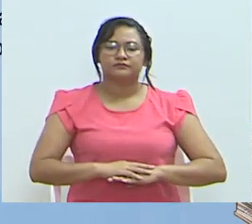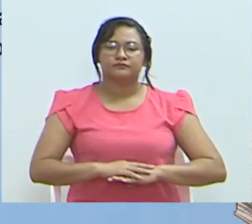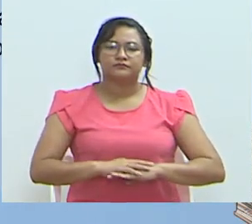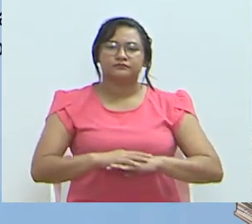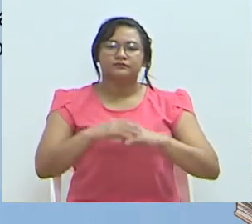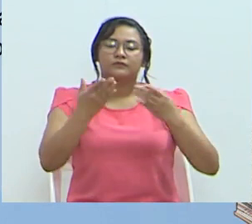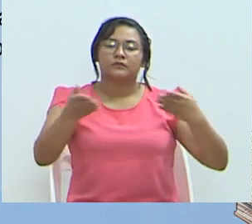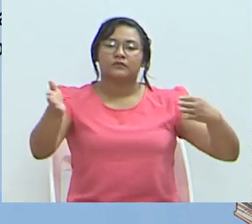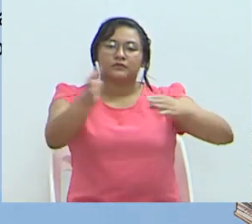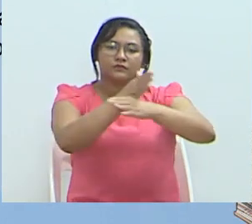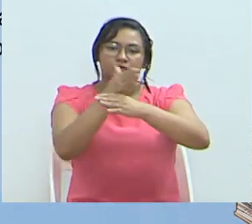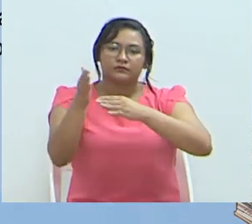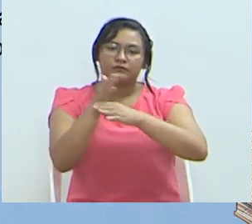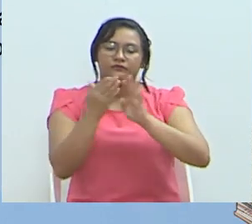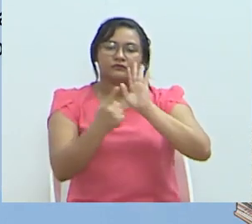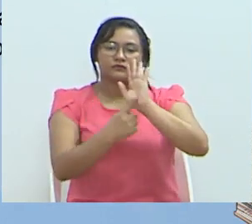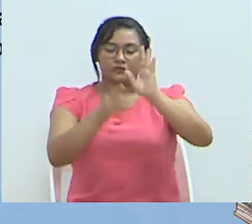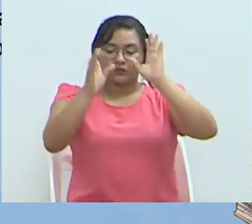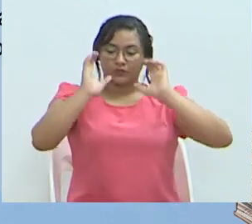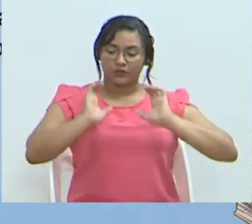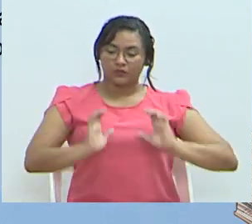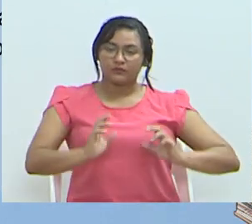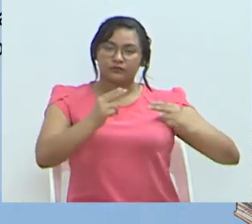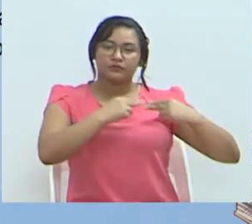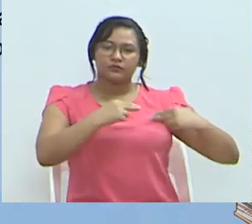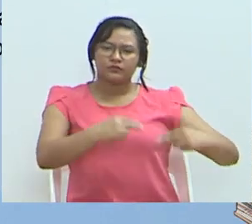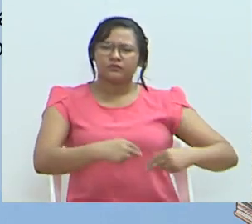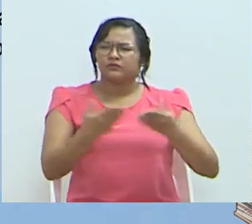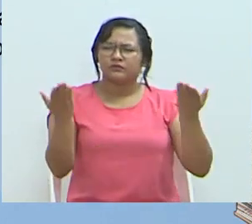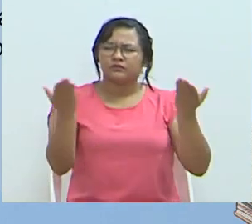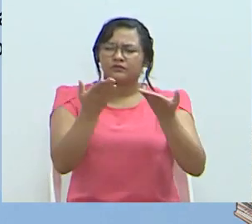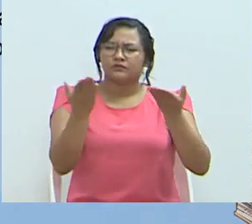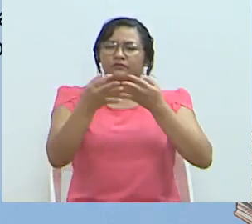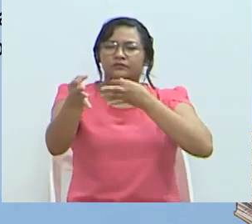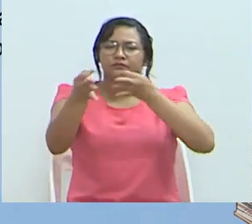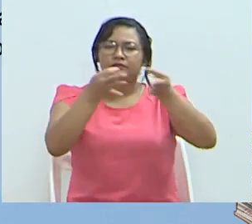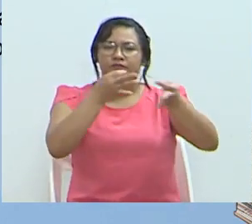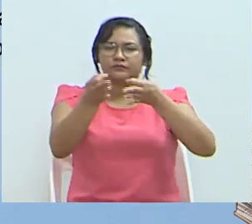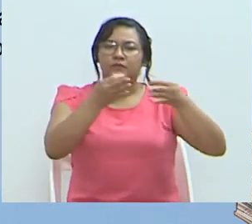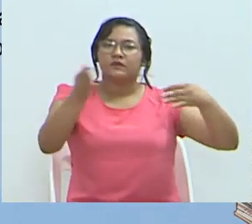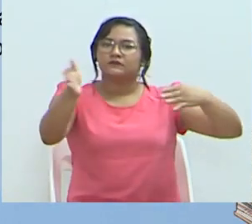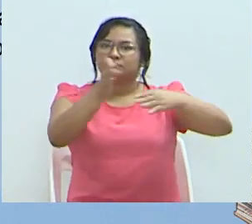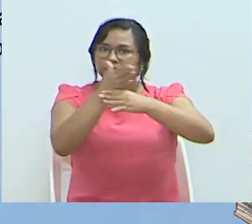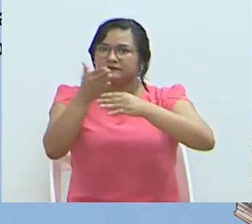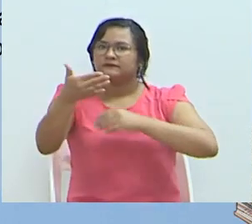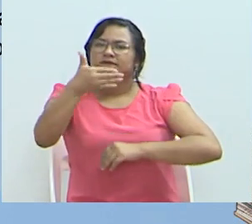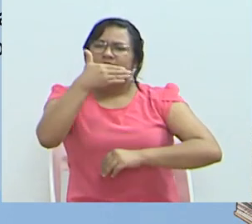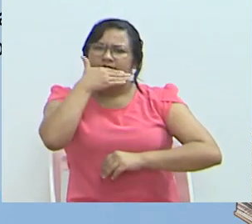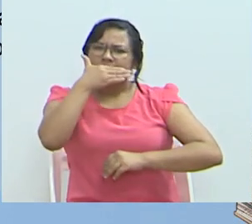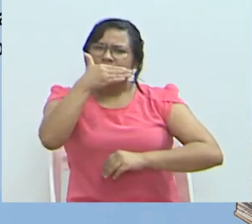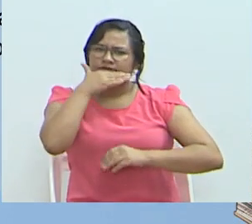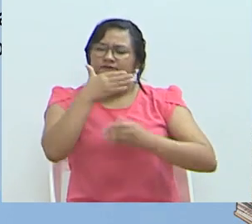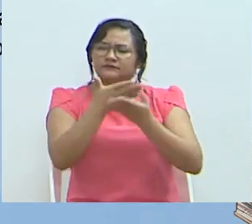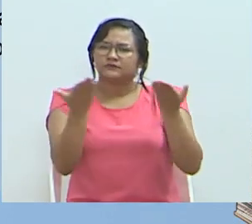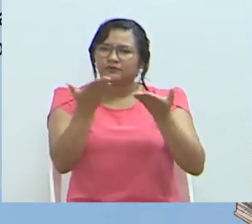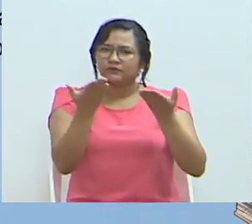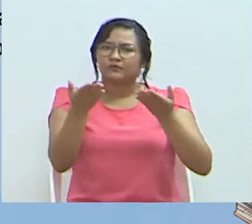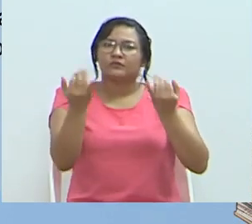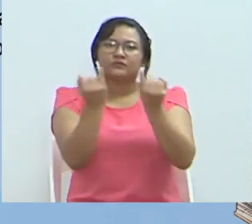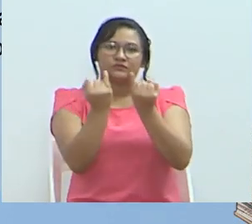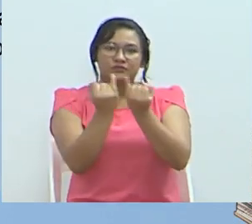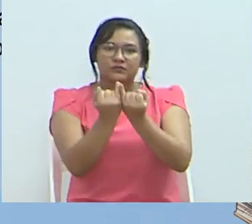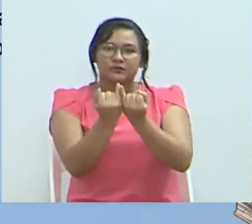Los niveles de organización del cuerpo humano son los siguientes. Aunque es difícil estudiar un organismo tan complejo como el